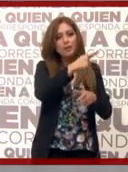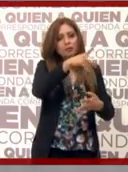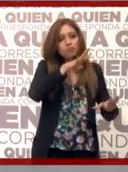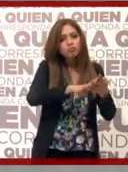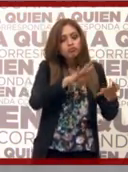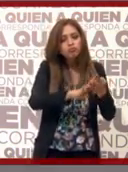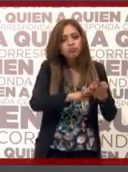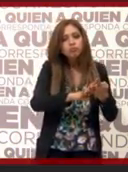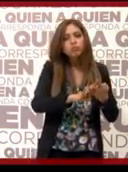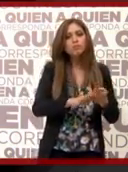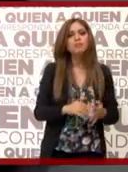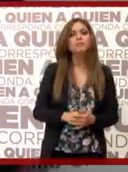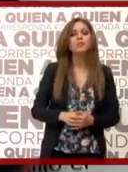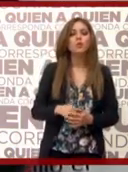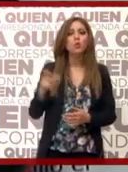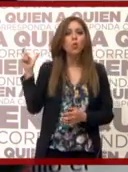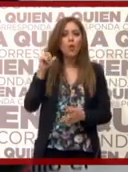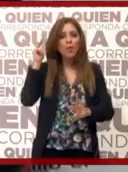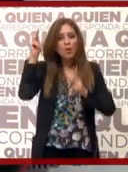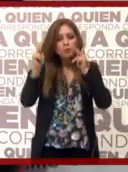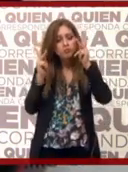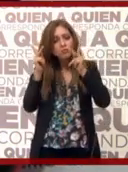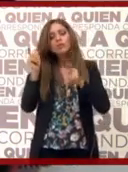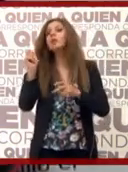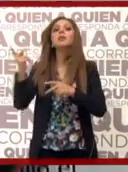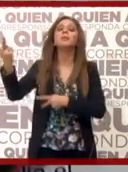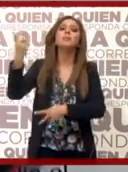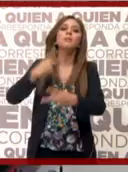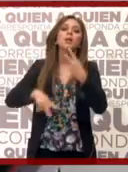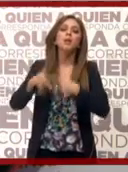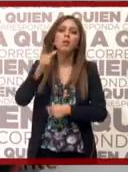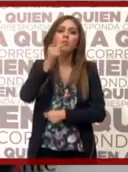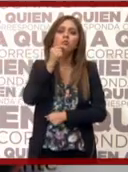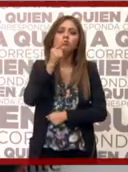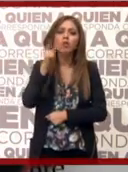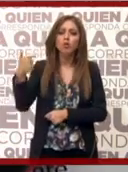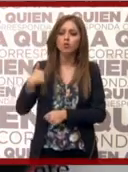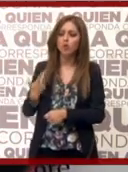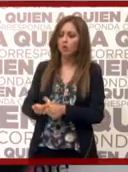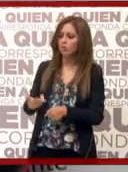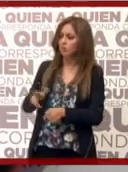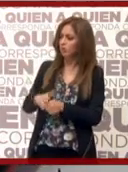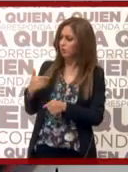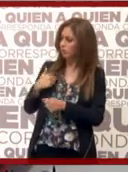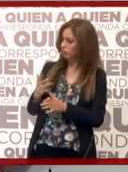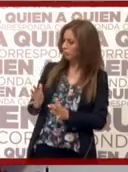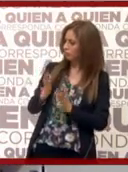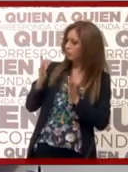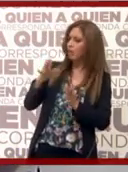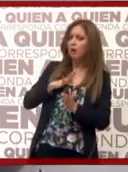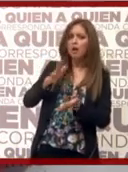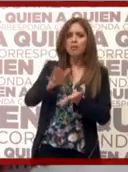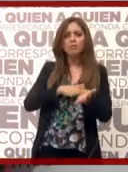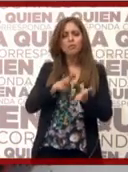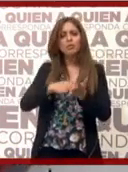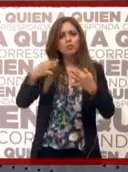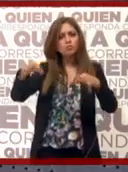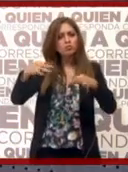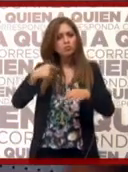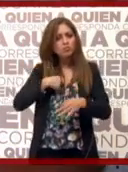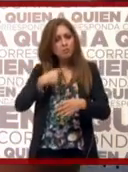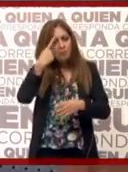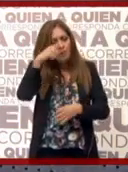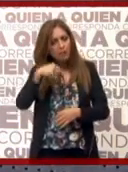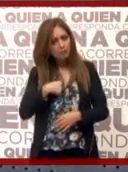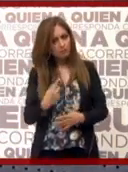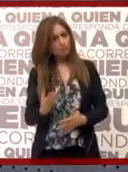mientras estaba en la visita... Llegaron policías de investigación que supuestamente traían una orden de aprehensión en mi contra. Y le